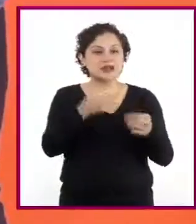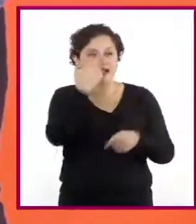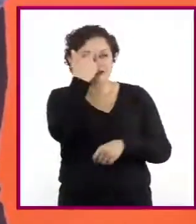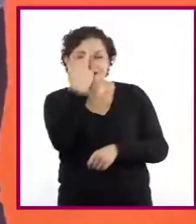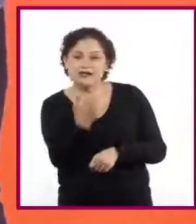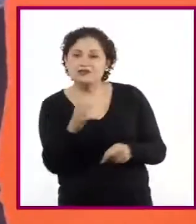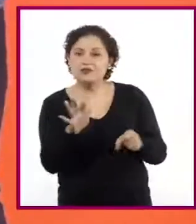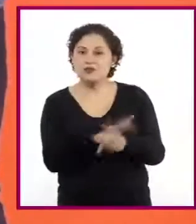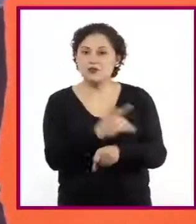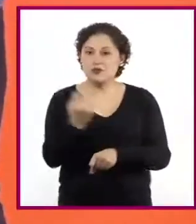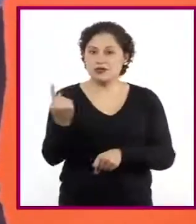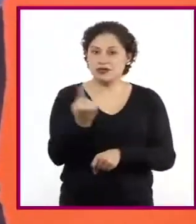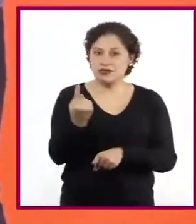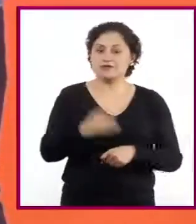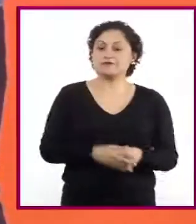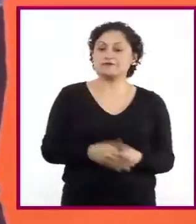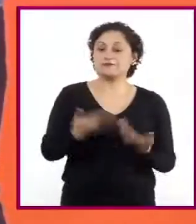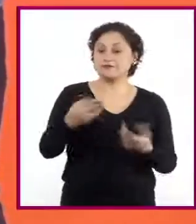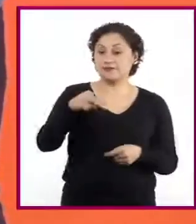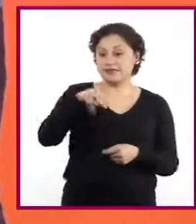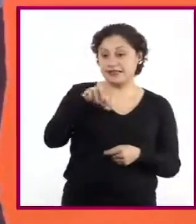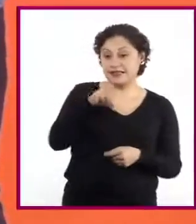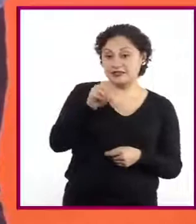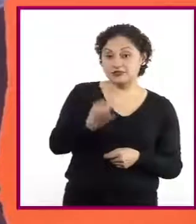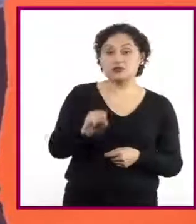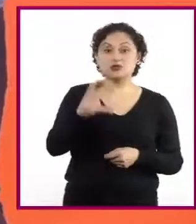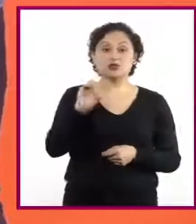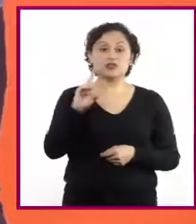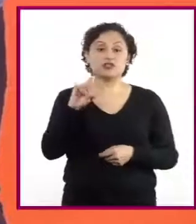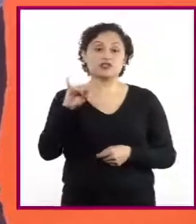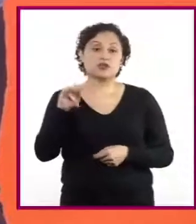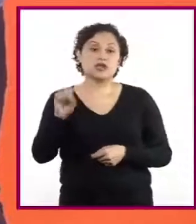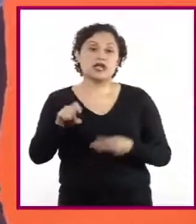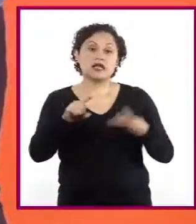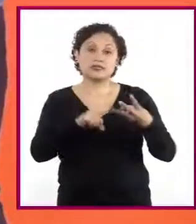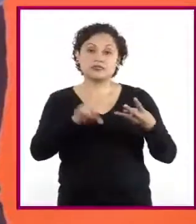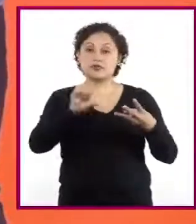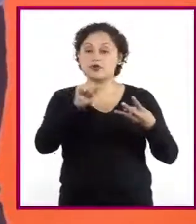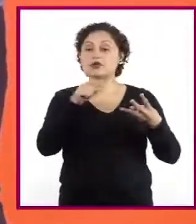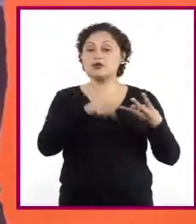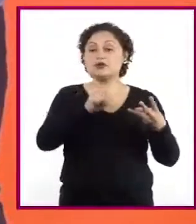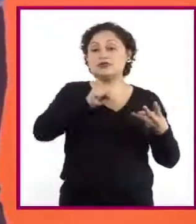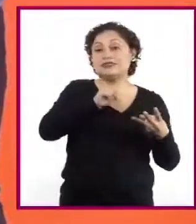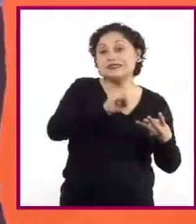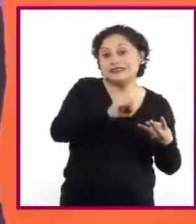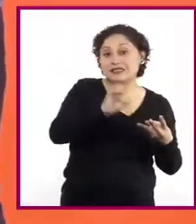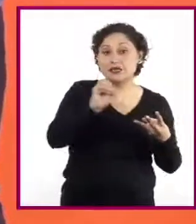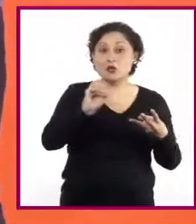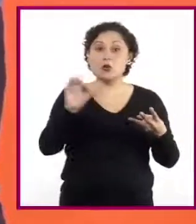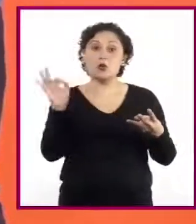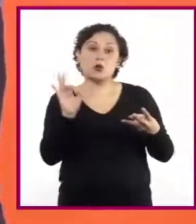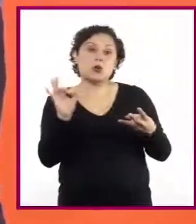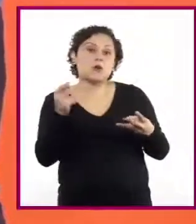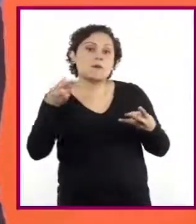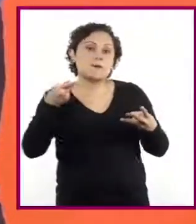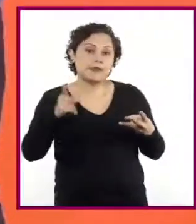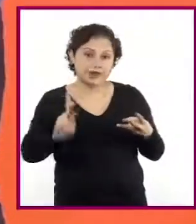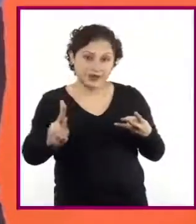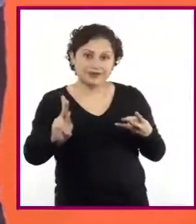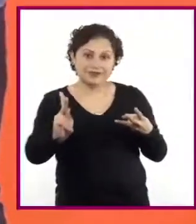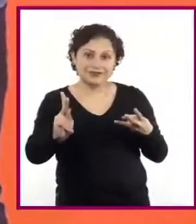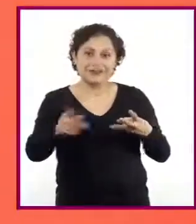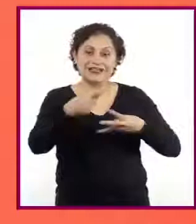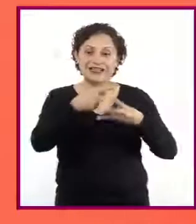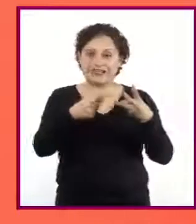los nexos condicionales como sí o excepto manifiestan una condición para que algo suceda o se